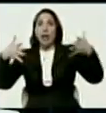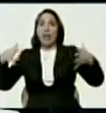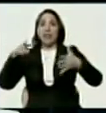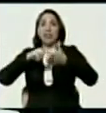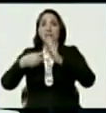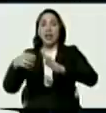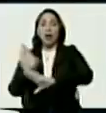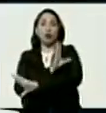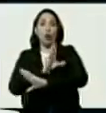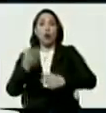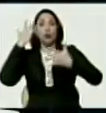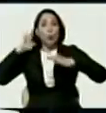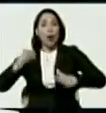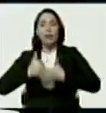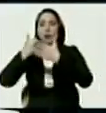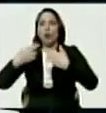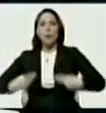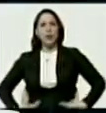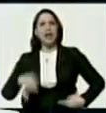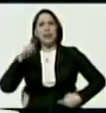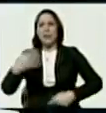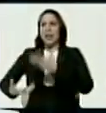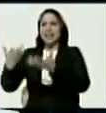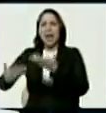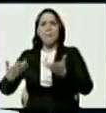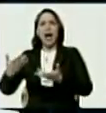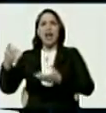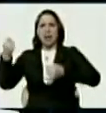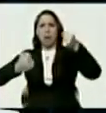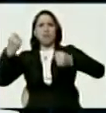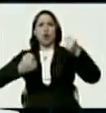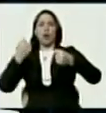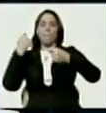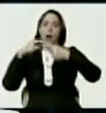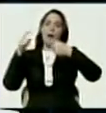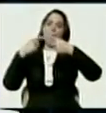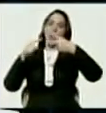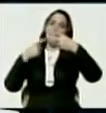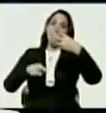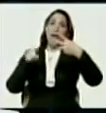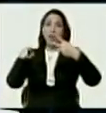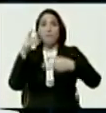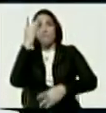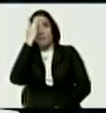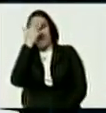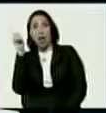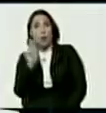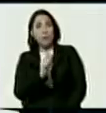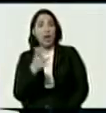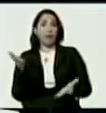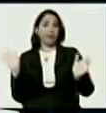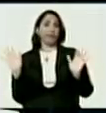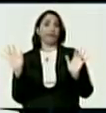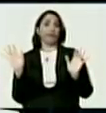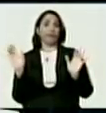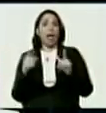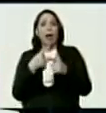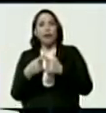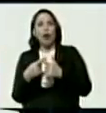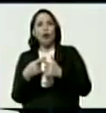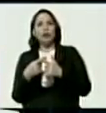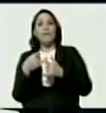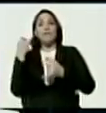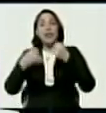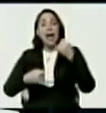la supuesta ayuda humanitaria, la quema de los camiones, etcétera, etcétera. Eso fue en febrero. En el mes de, a finales de